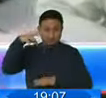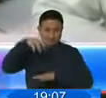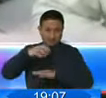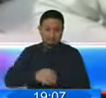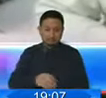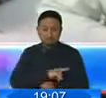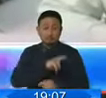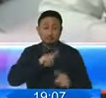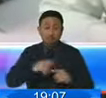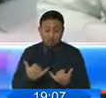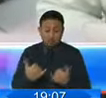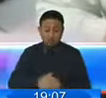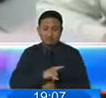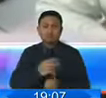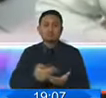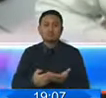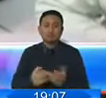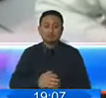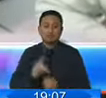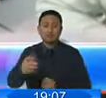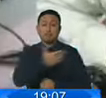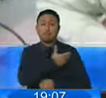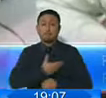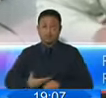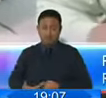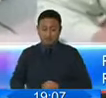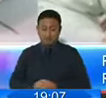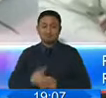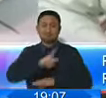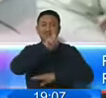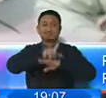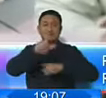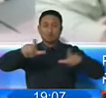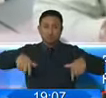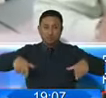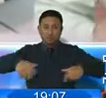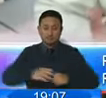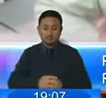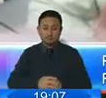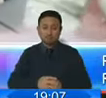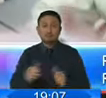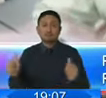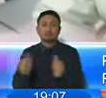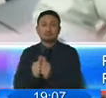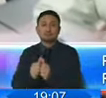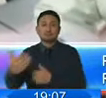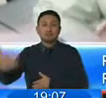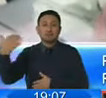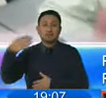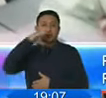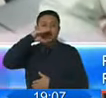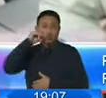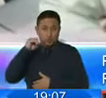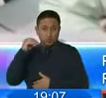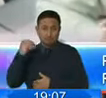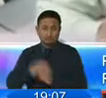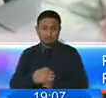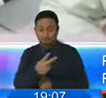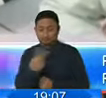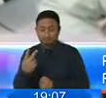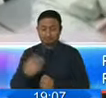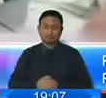estos momentos se reúnen el presidente de la República, el licenciado Lenín Moreno Garcés, y el alcalde del puerto principal, Jaime